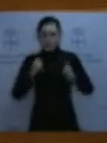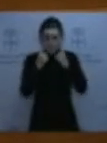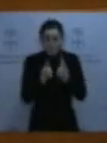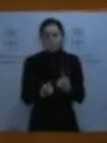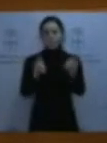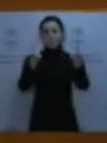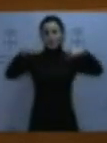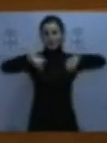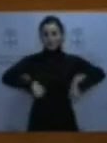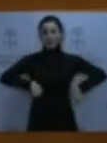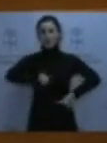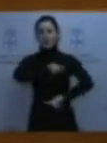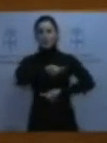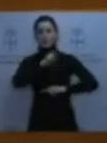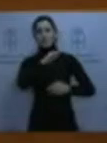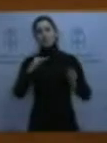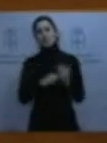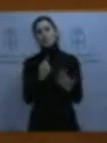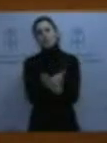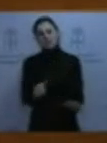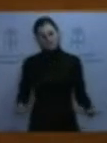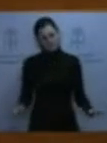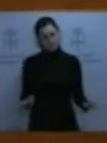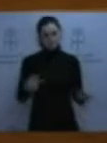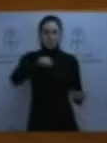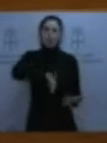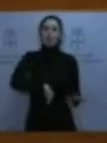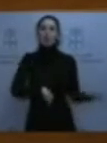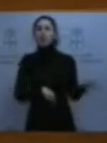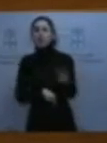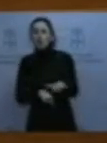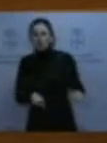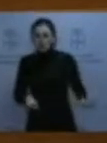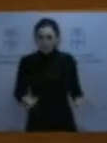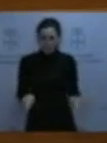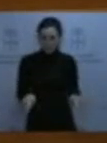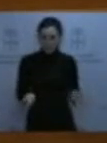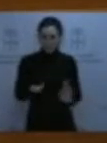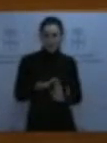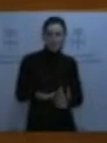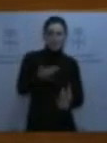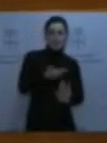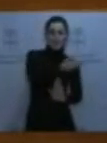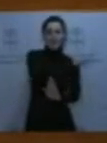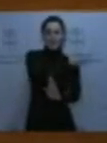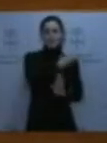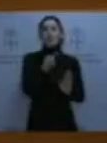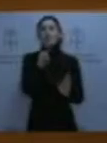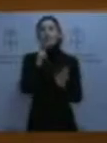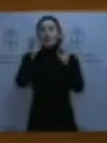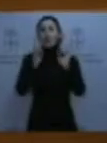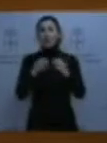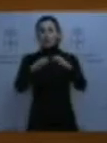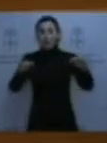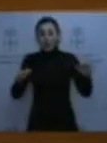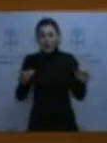en noviembre de 2016. No hay precedente, decían incluso los servicios jurídicos de la Cámara.